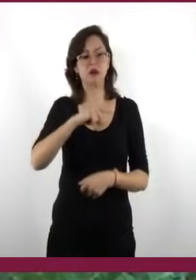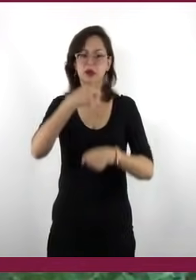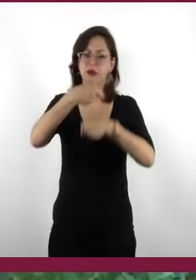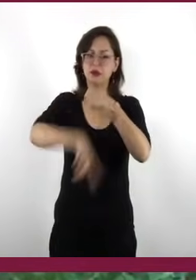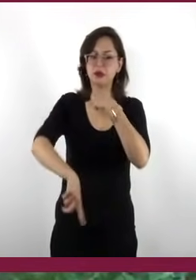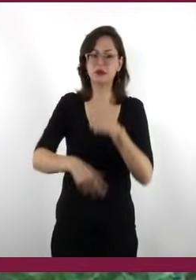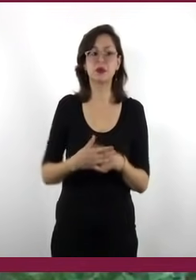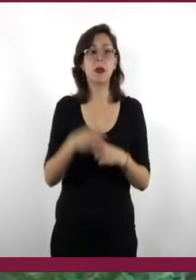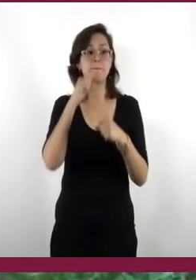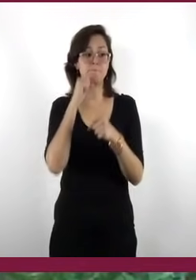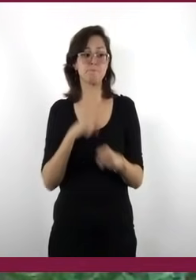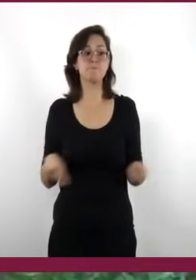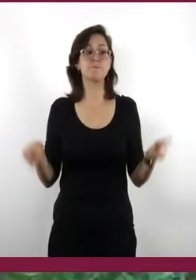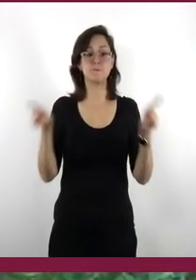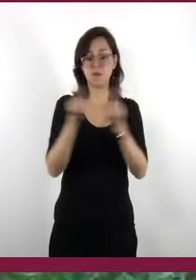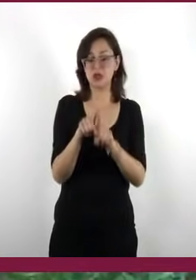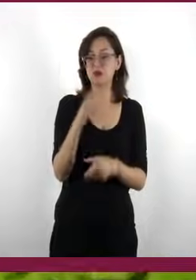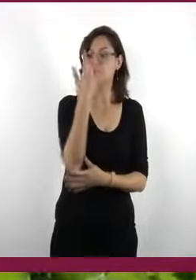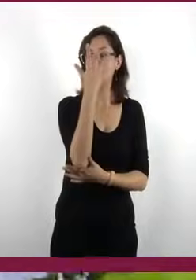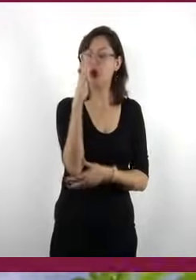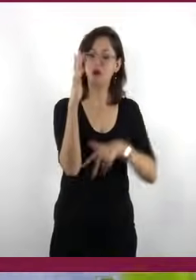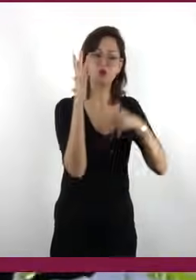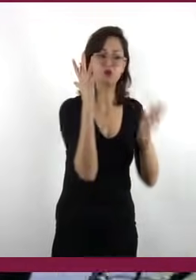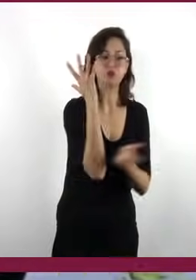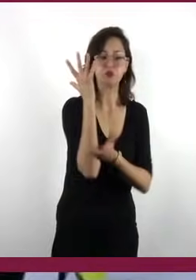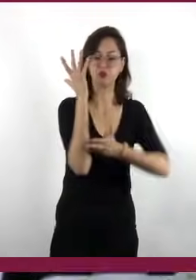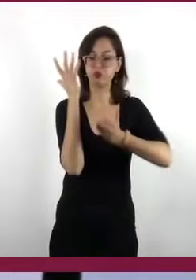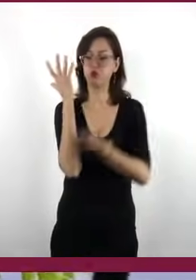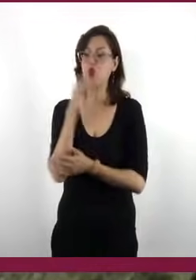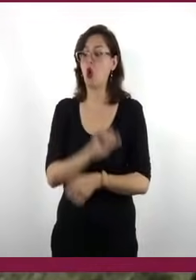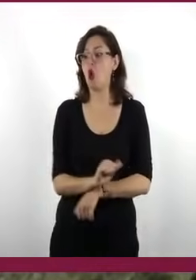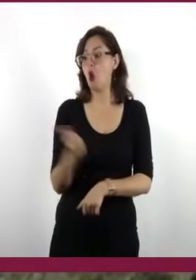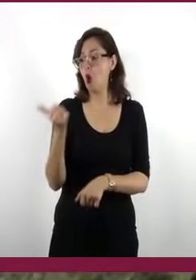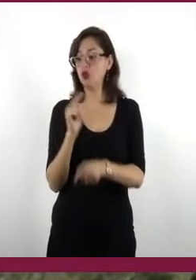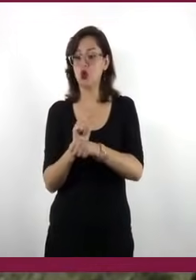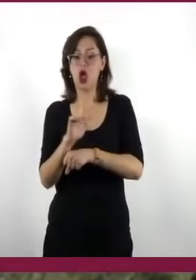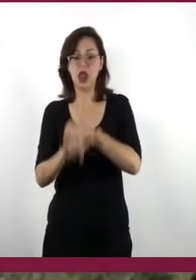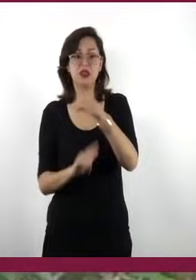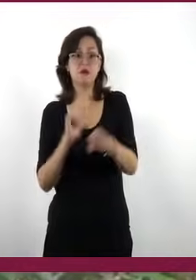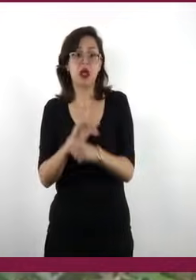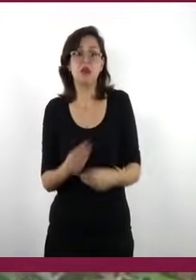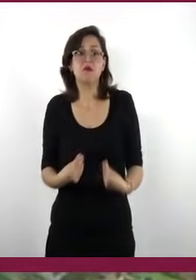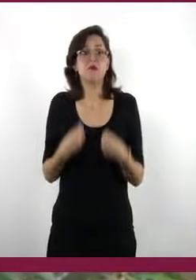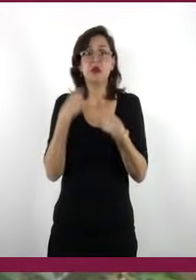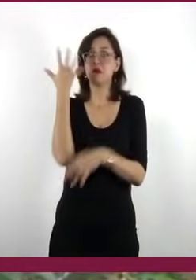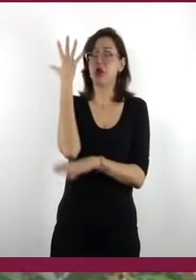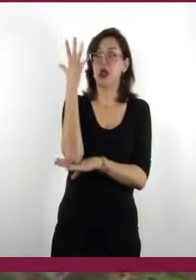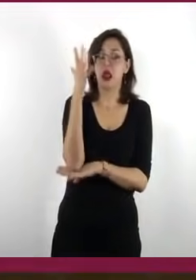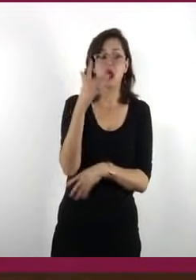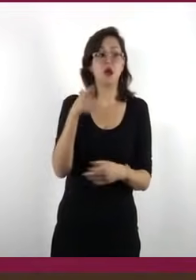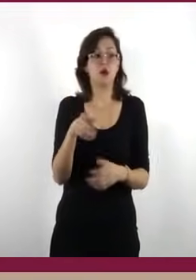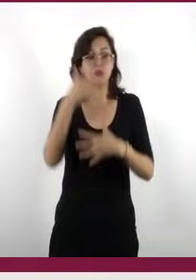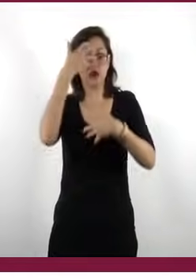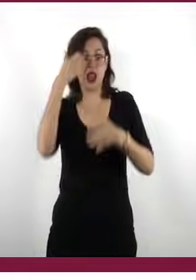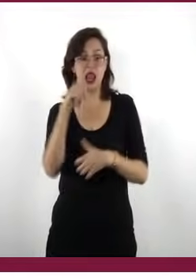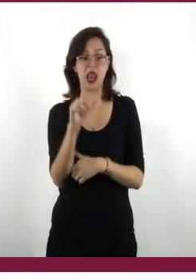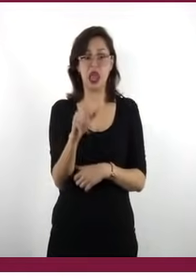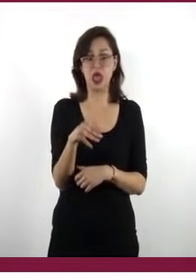Igualmente, la deforestación amenaza la existencia de otras especies que viven en los árboles, como el émur.